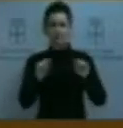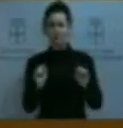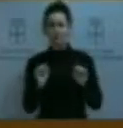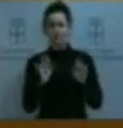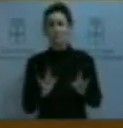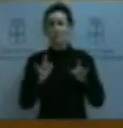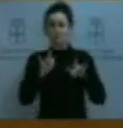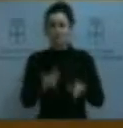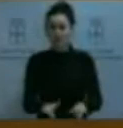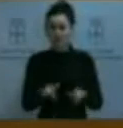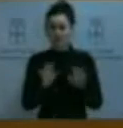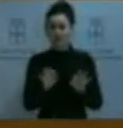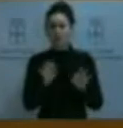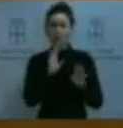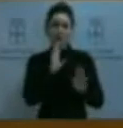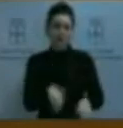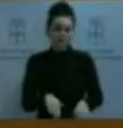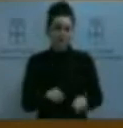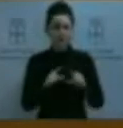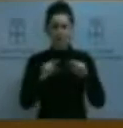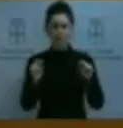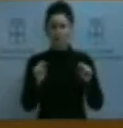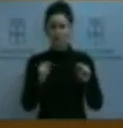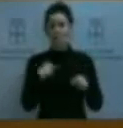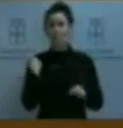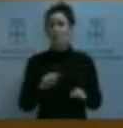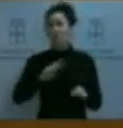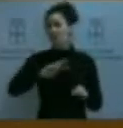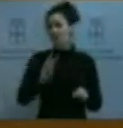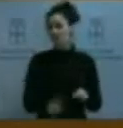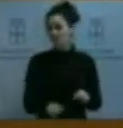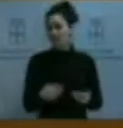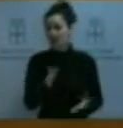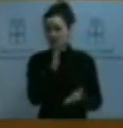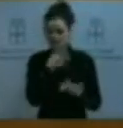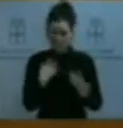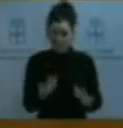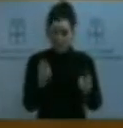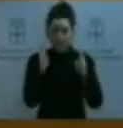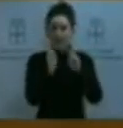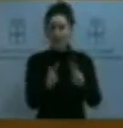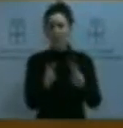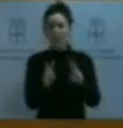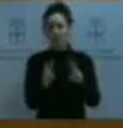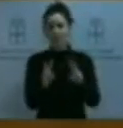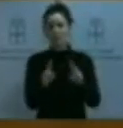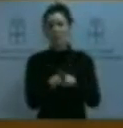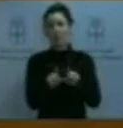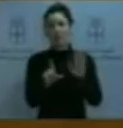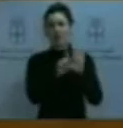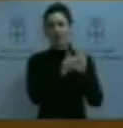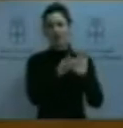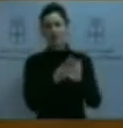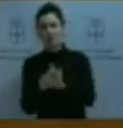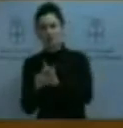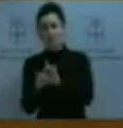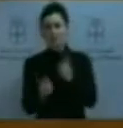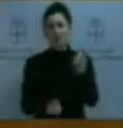que ahora también va a verse reflejada y amparada en la ley, con algunas figuras que efectivamente ya estaban en